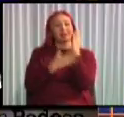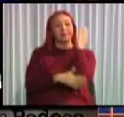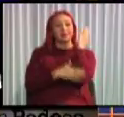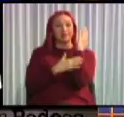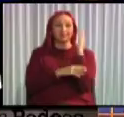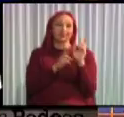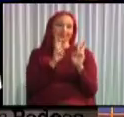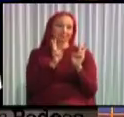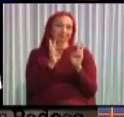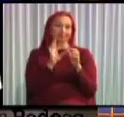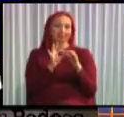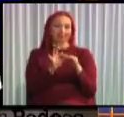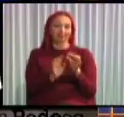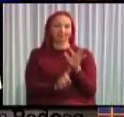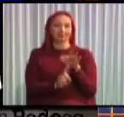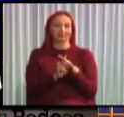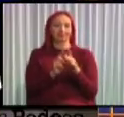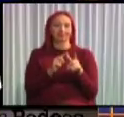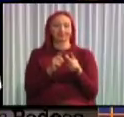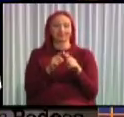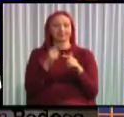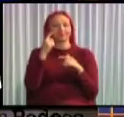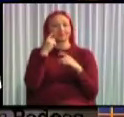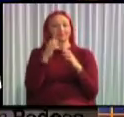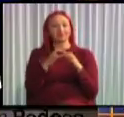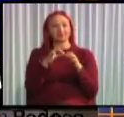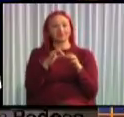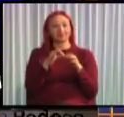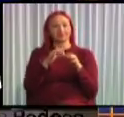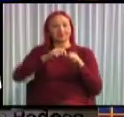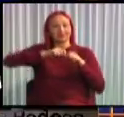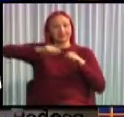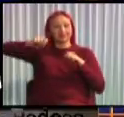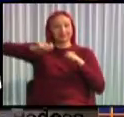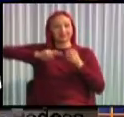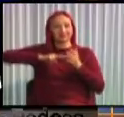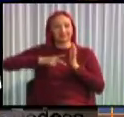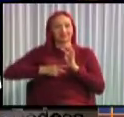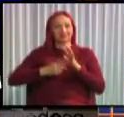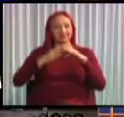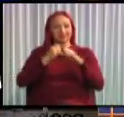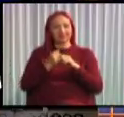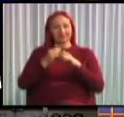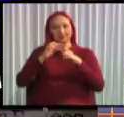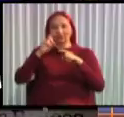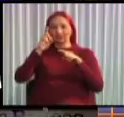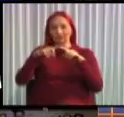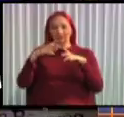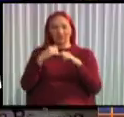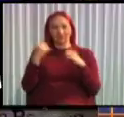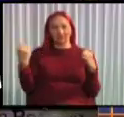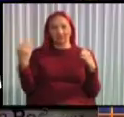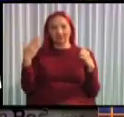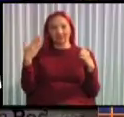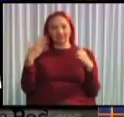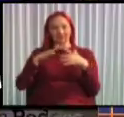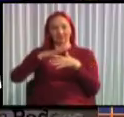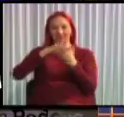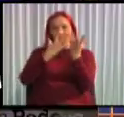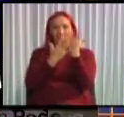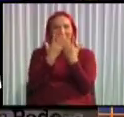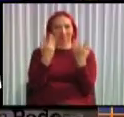más típicos. Sí, de madera y la cuerda es muy pequeña. Entonces, hacer el columpio aquí no se puede hacer. La mano ya no es más